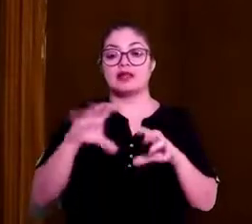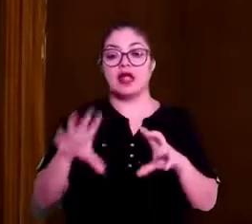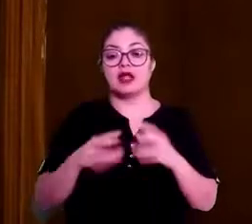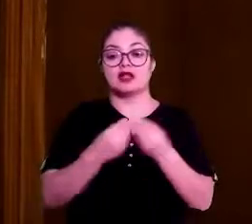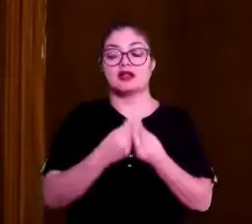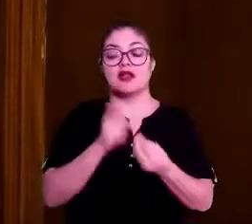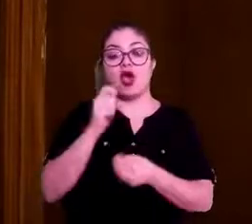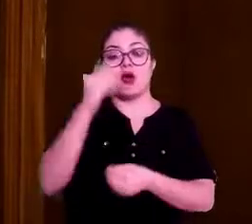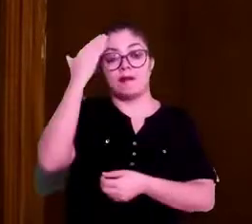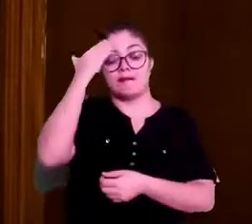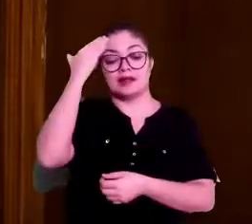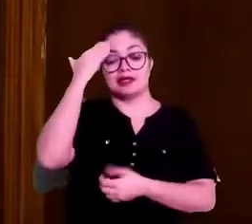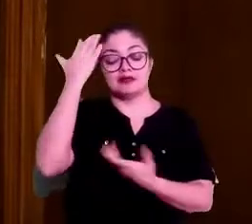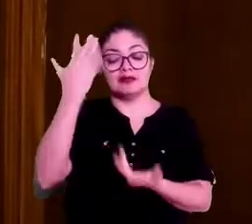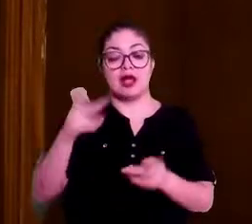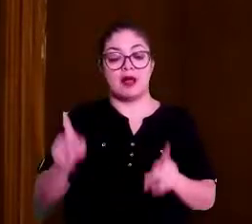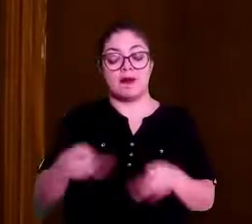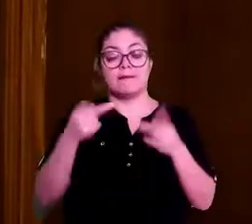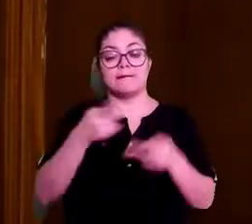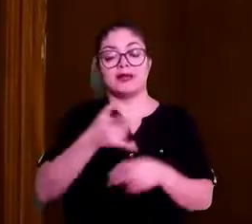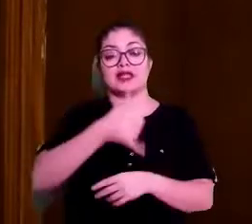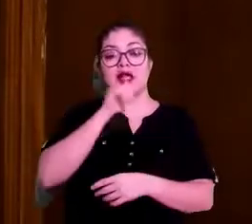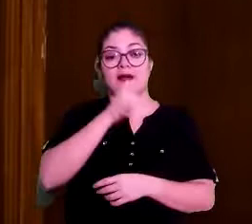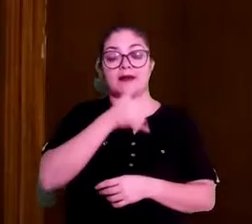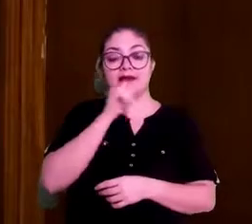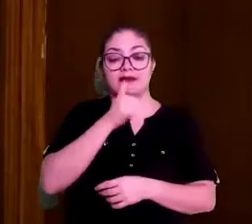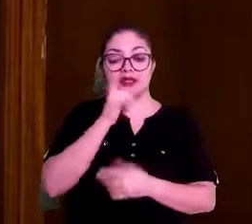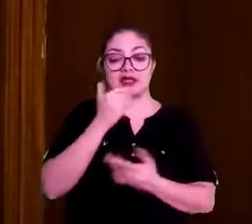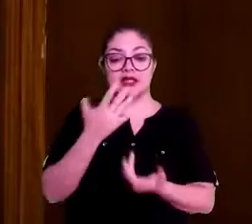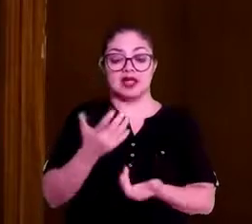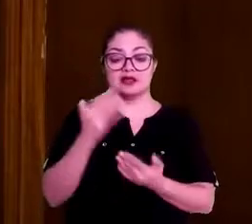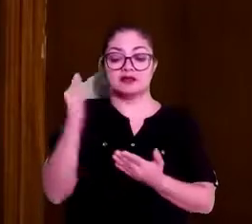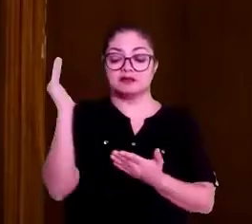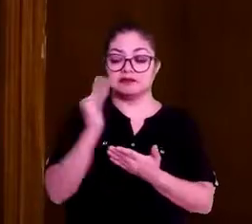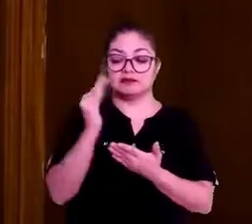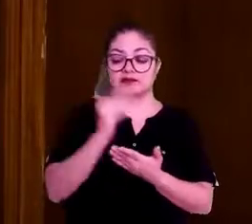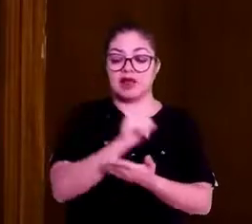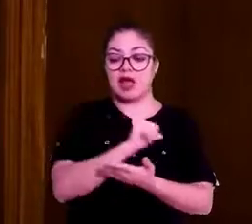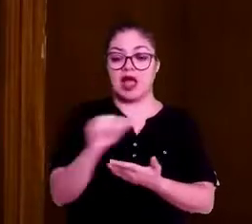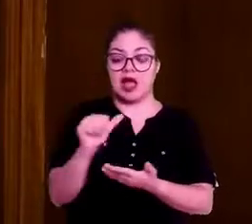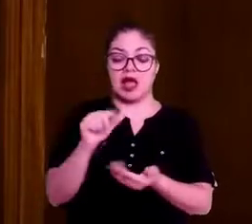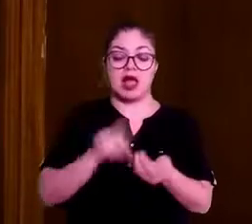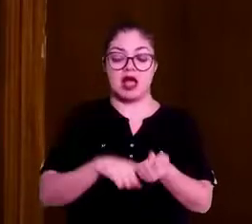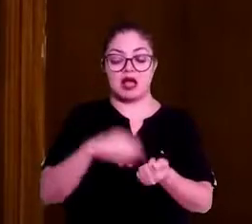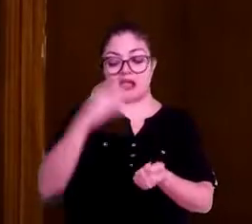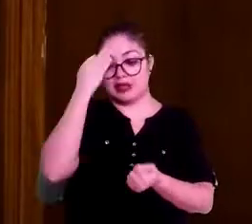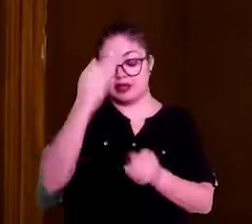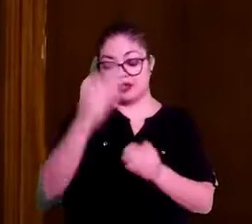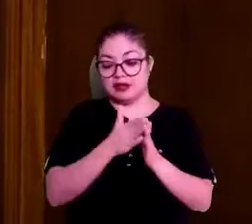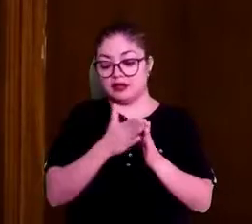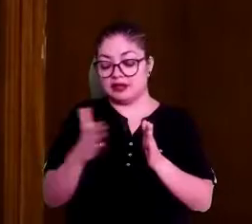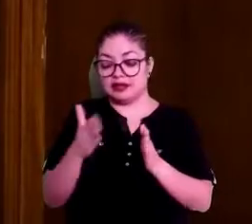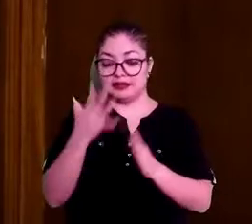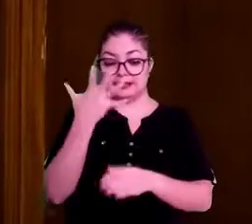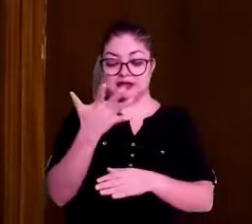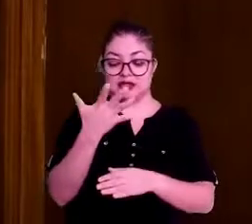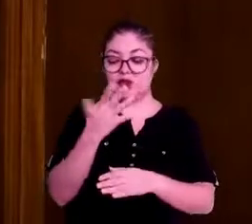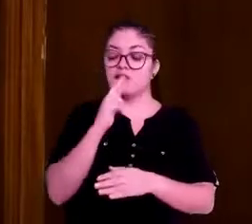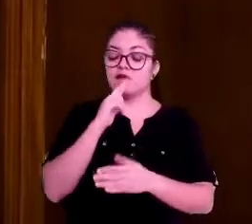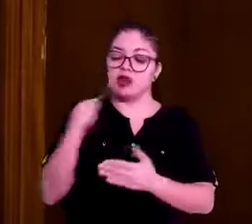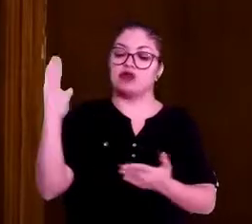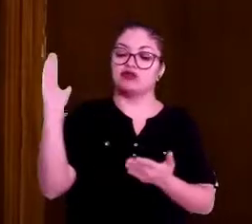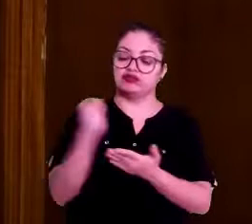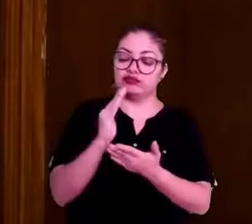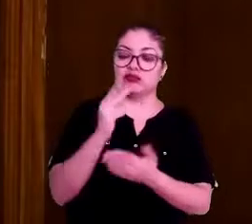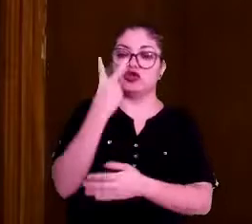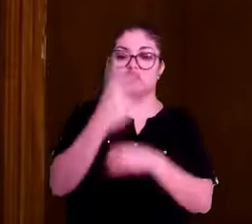o principal la venta de bebidas alcohólicas, reduciéndolas de un plazo de 5 a solo 2 años